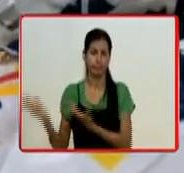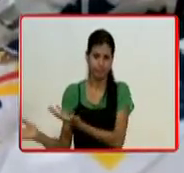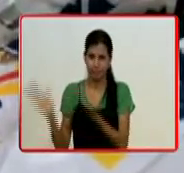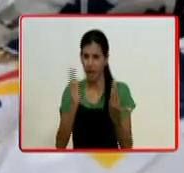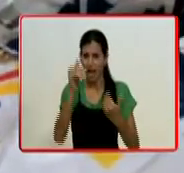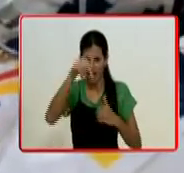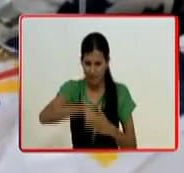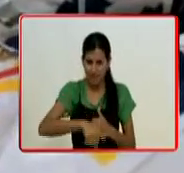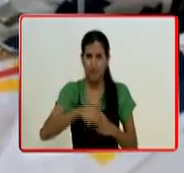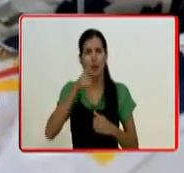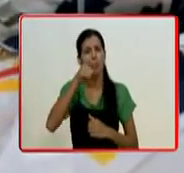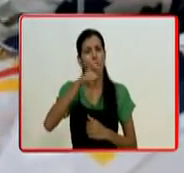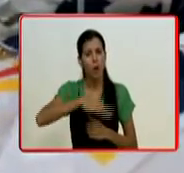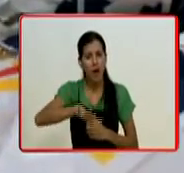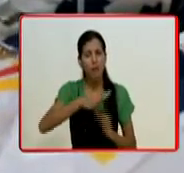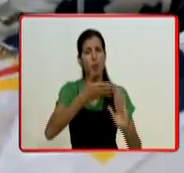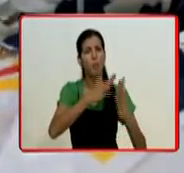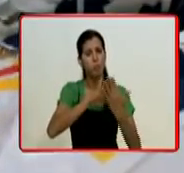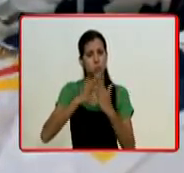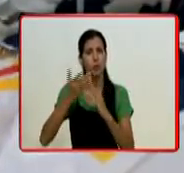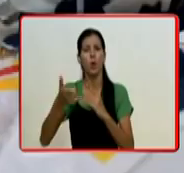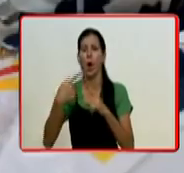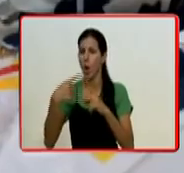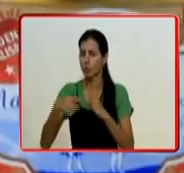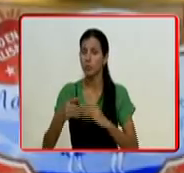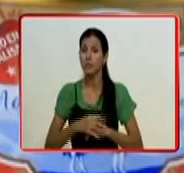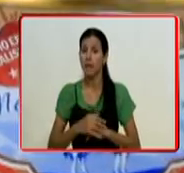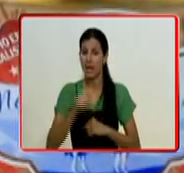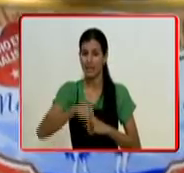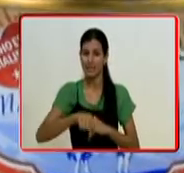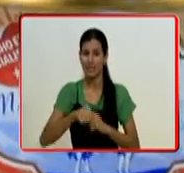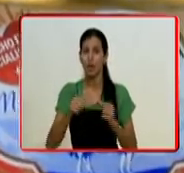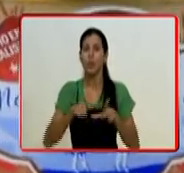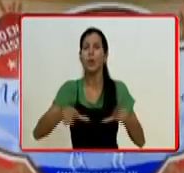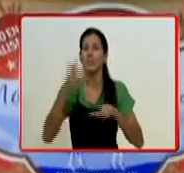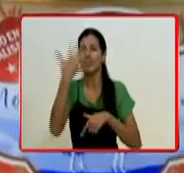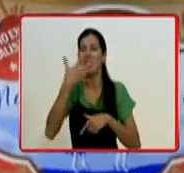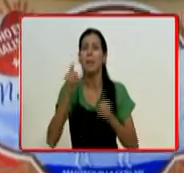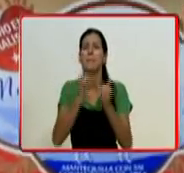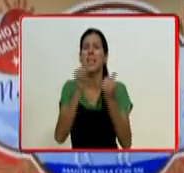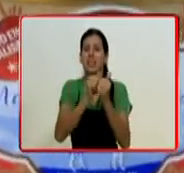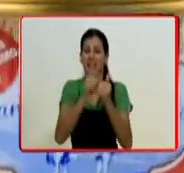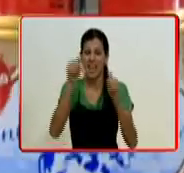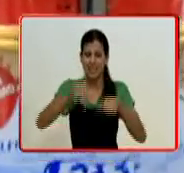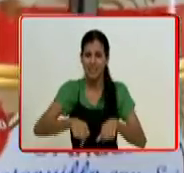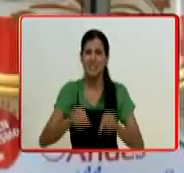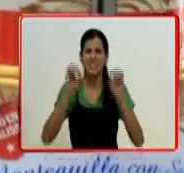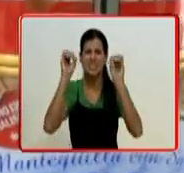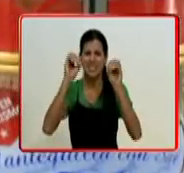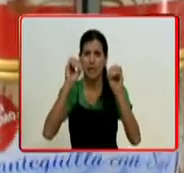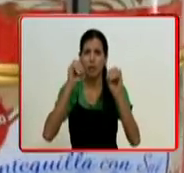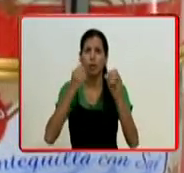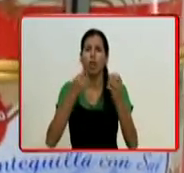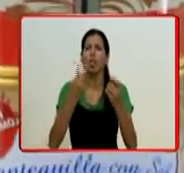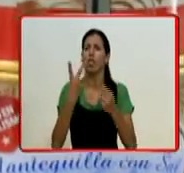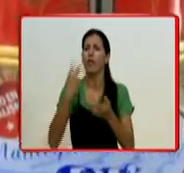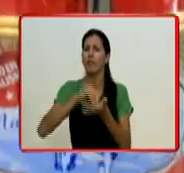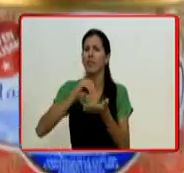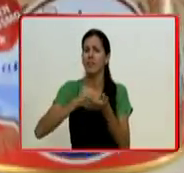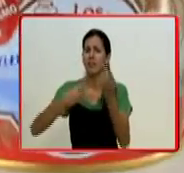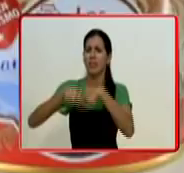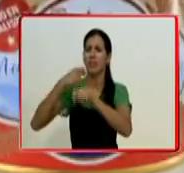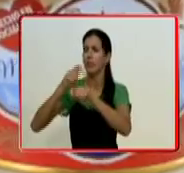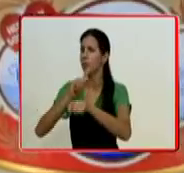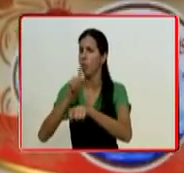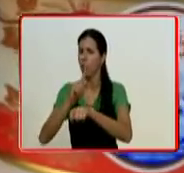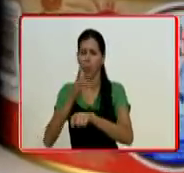las zonas populares. Así que desde La Piedrita, presidente, podemos decirle que este es un territorio libre de reventa y un territorio libre de